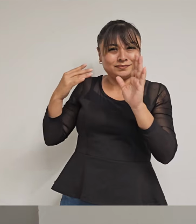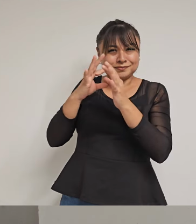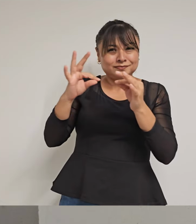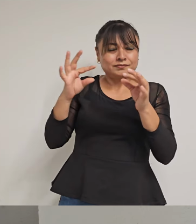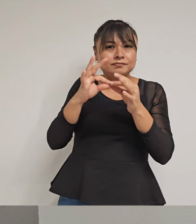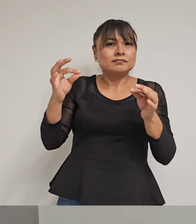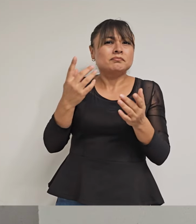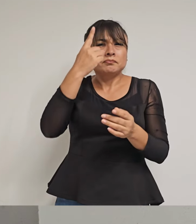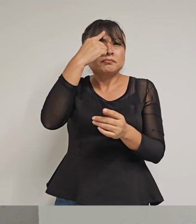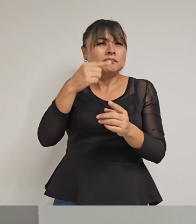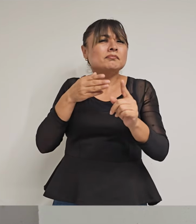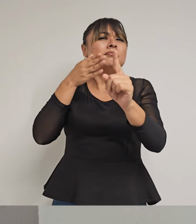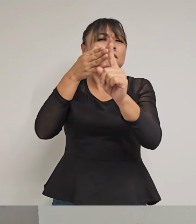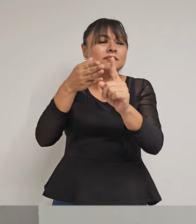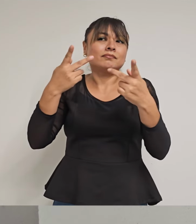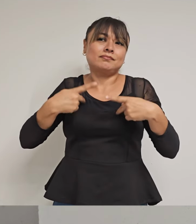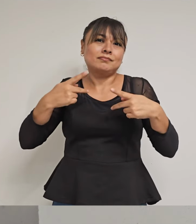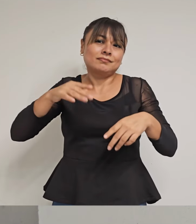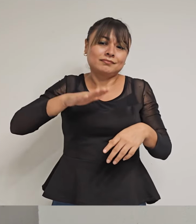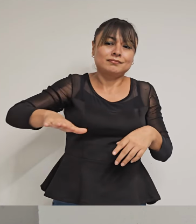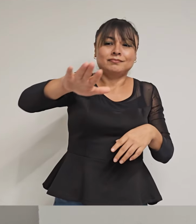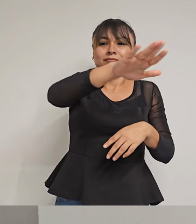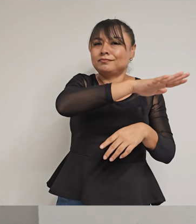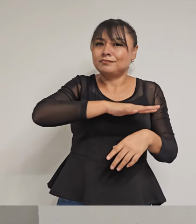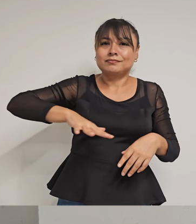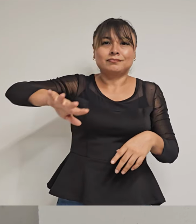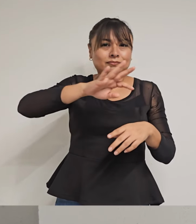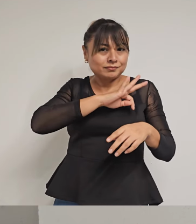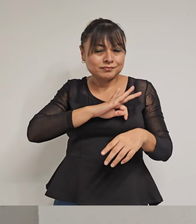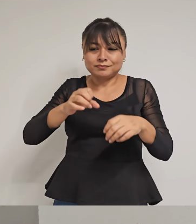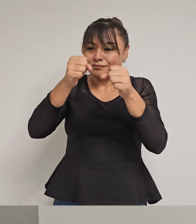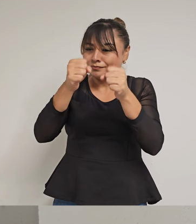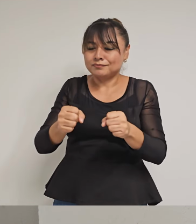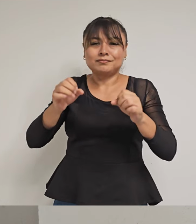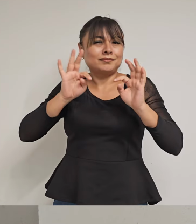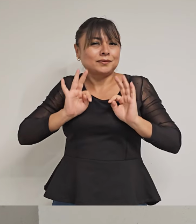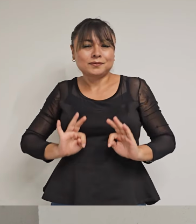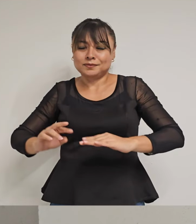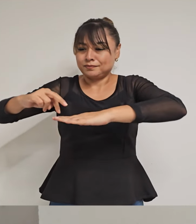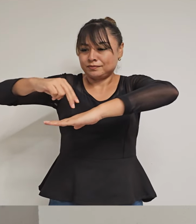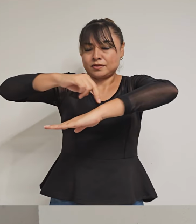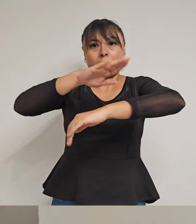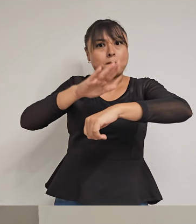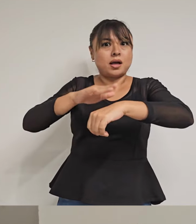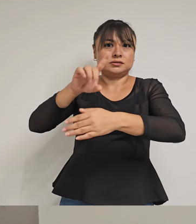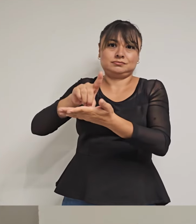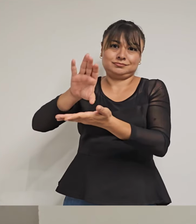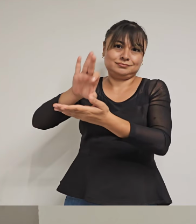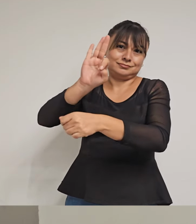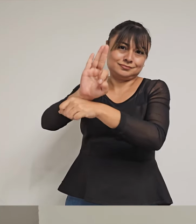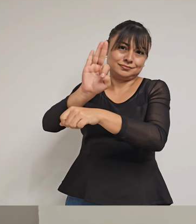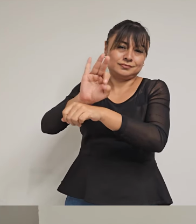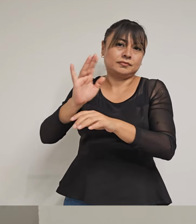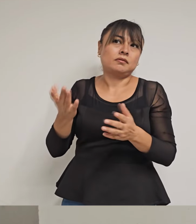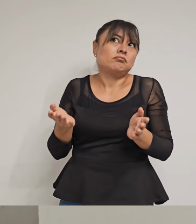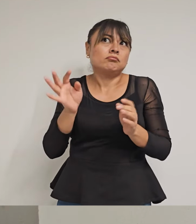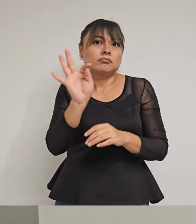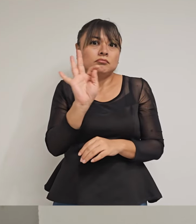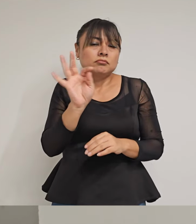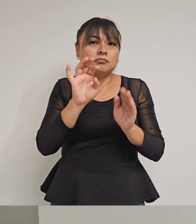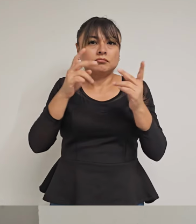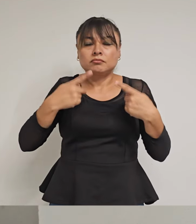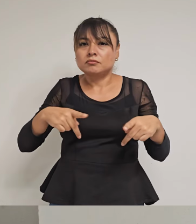para garantizar la seguridad y la comodidad de cualquier persona, especialmente de aquellas que viven con alguna discapacidad. Por poner un ejemplo, puede ser una persona que